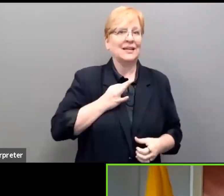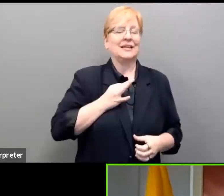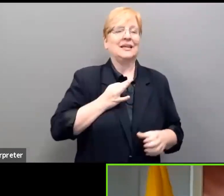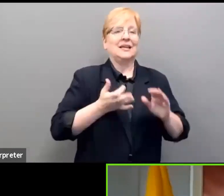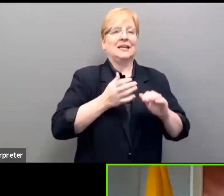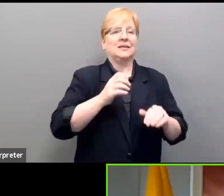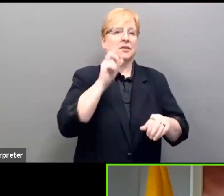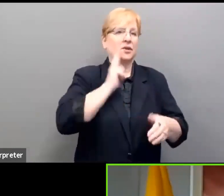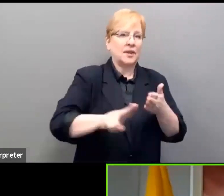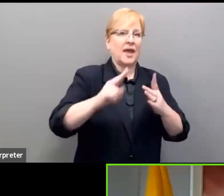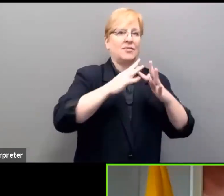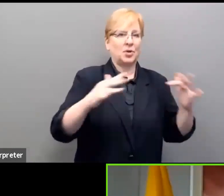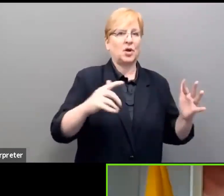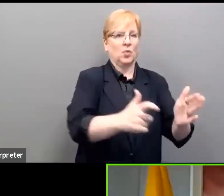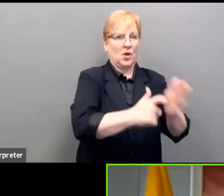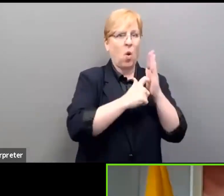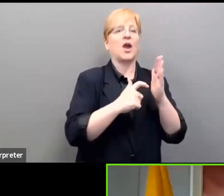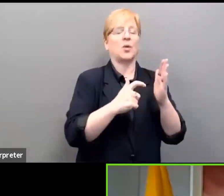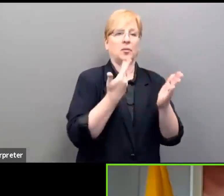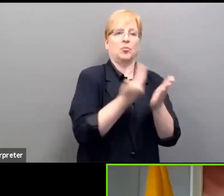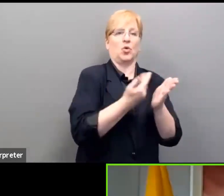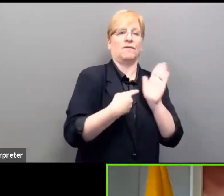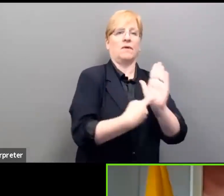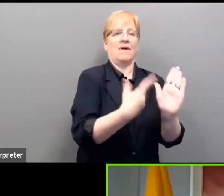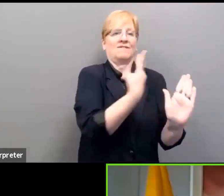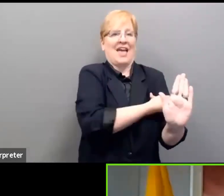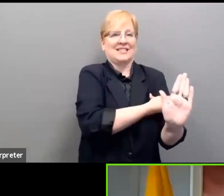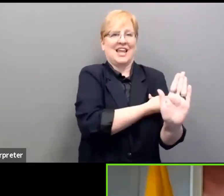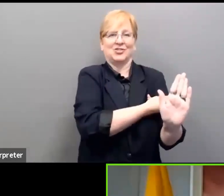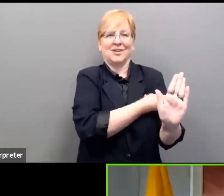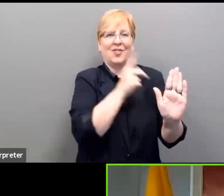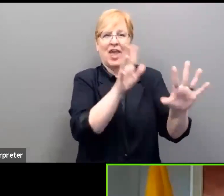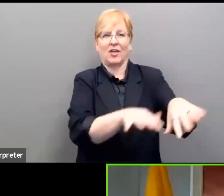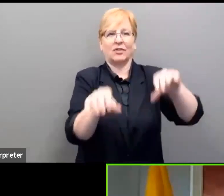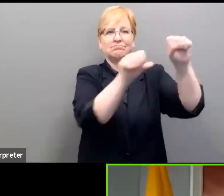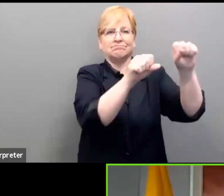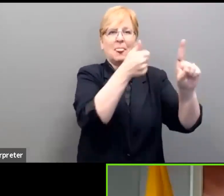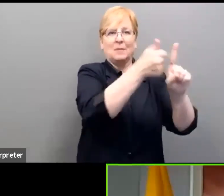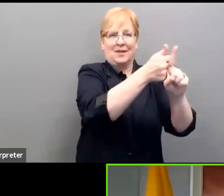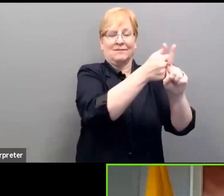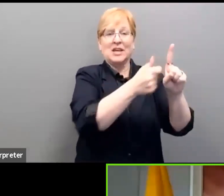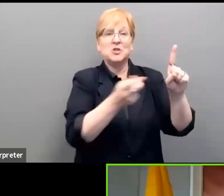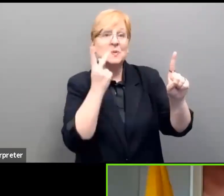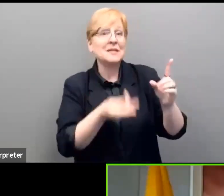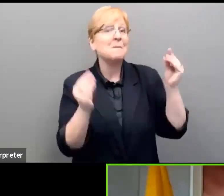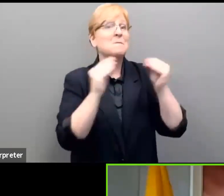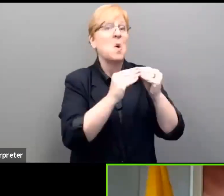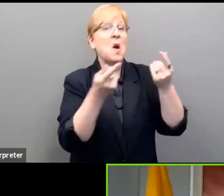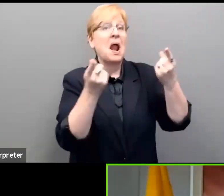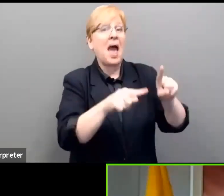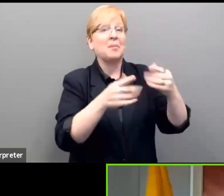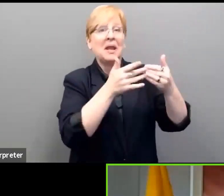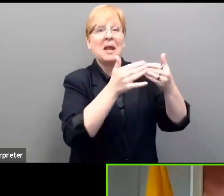otras universidades comunitarias ya están tomando decisiones sobre la población estudiantil y